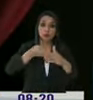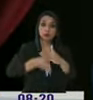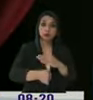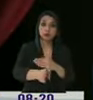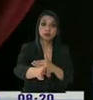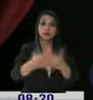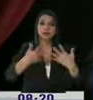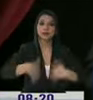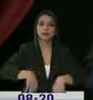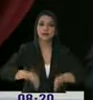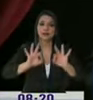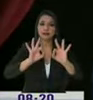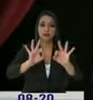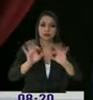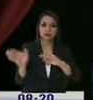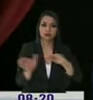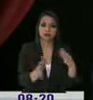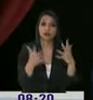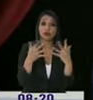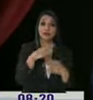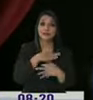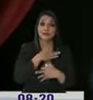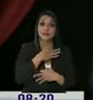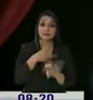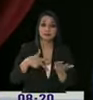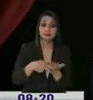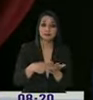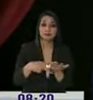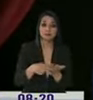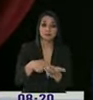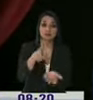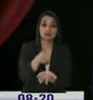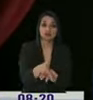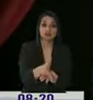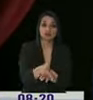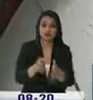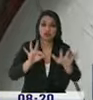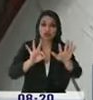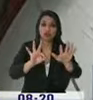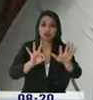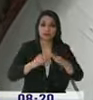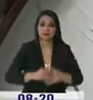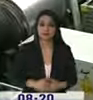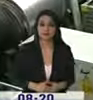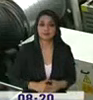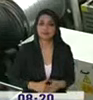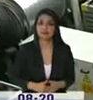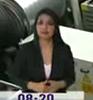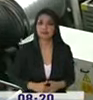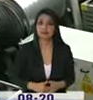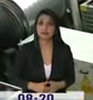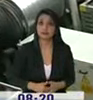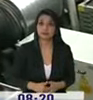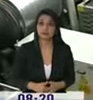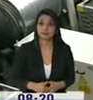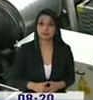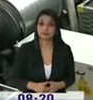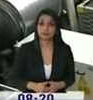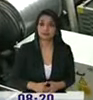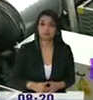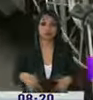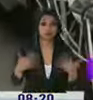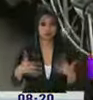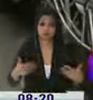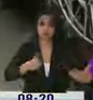han concluido las obras civiles en 8 de las 15 estaciones. Mencionó además que a pesar de supuestos ataques